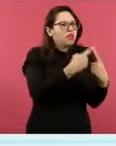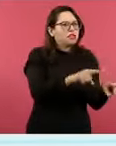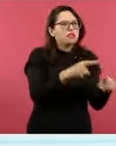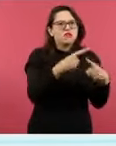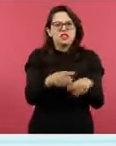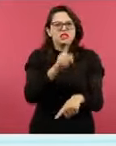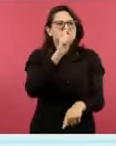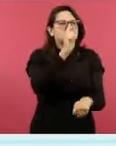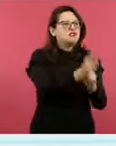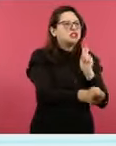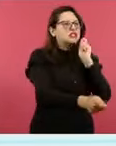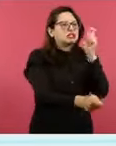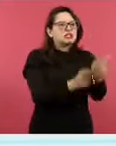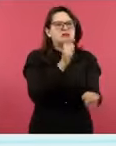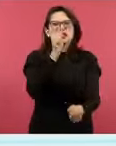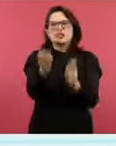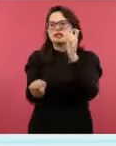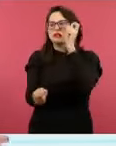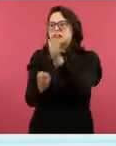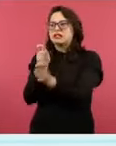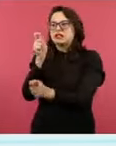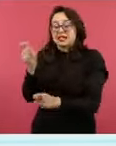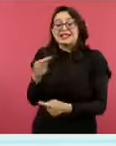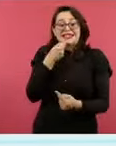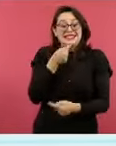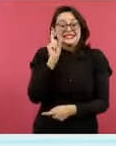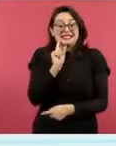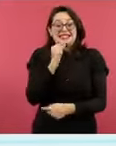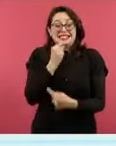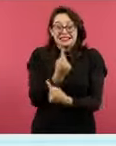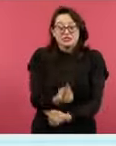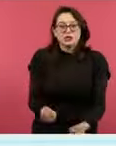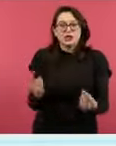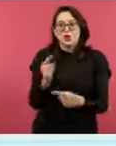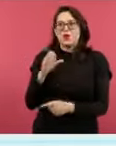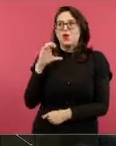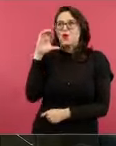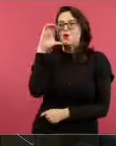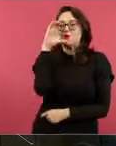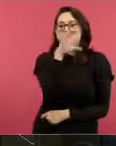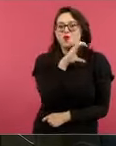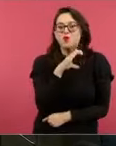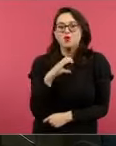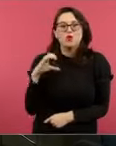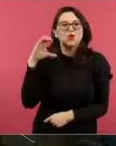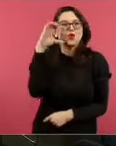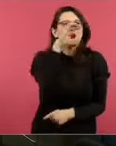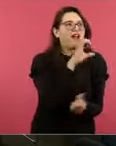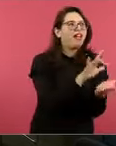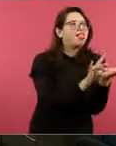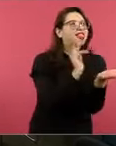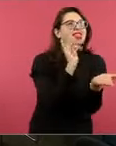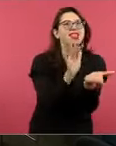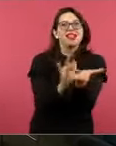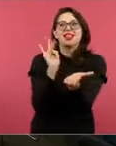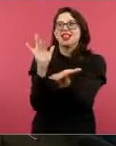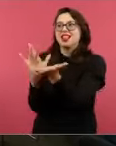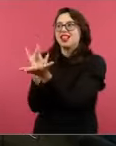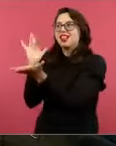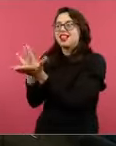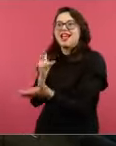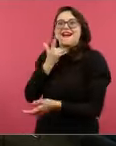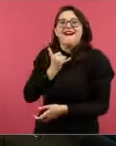mano, pero necesitan el ojo curioso que tienen nuestras niñas y nuestros niños. El tercer eje articulador se